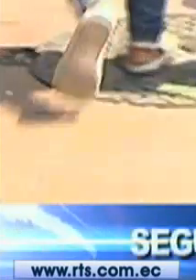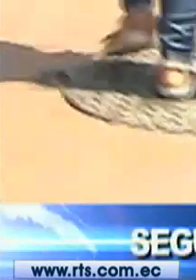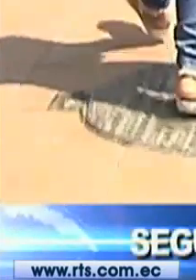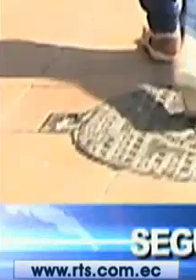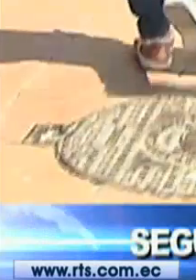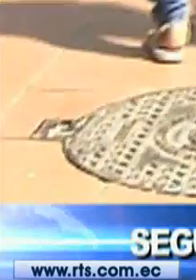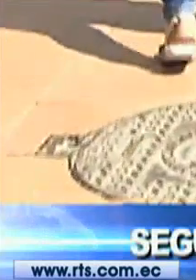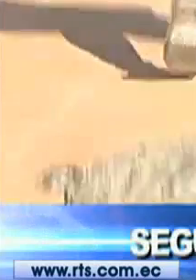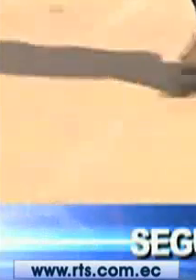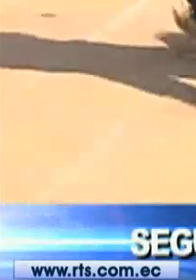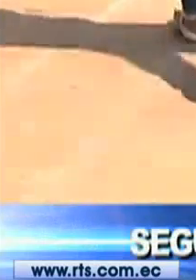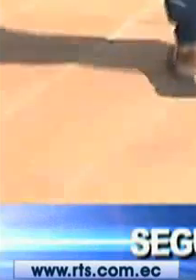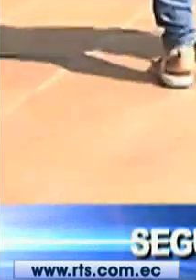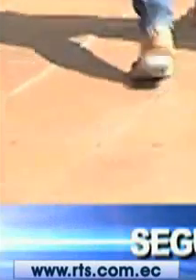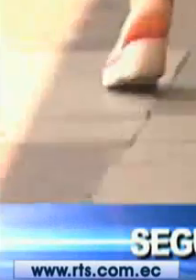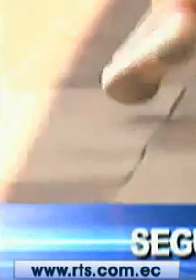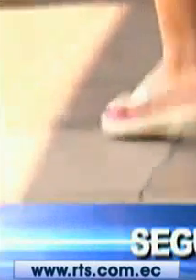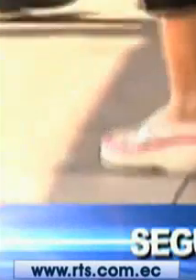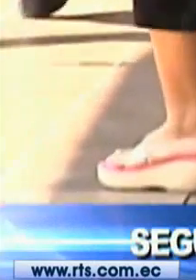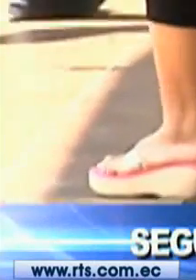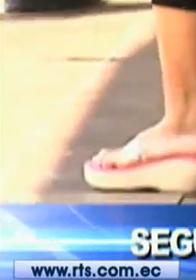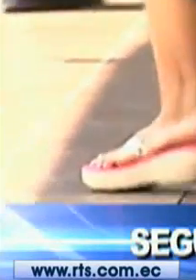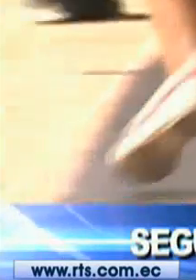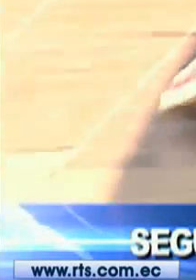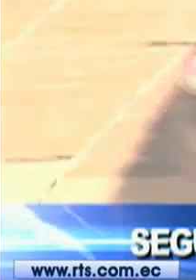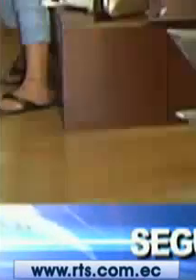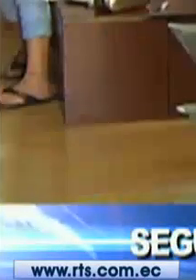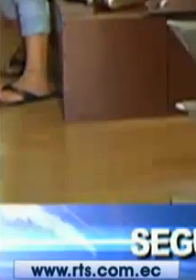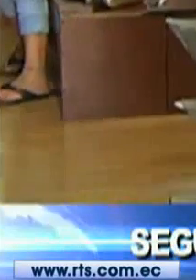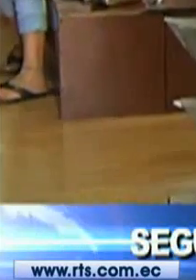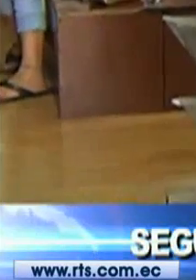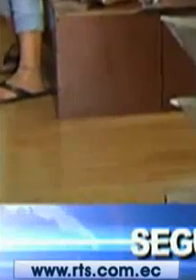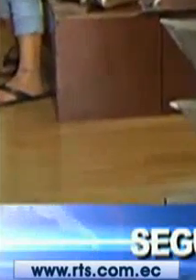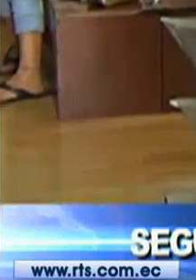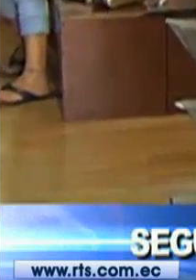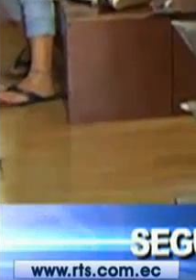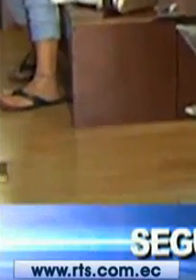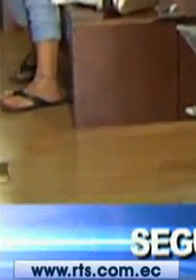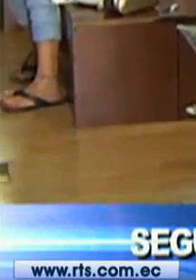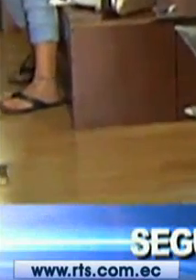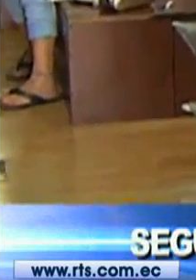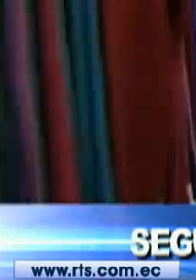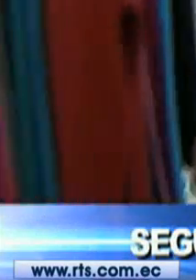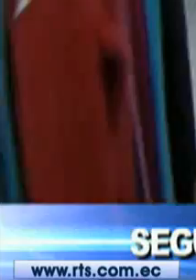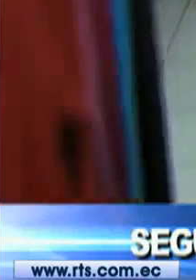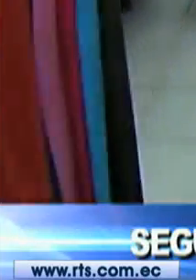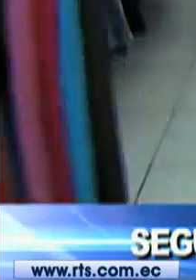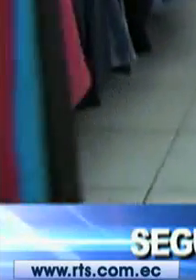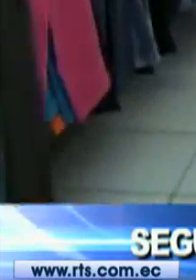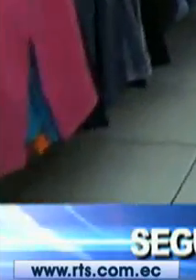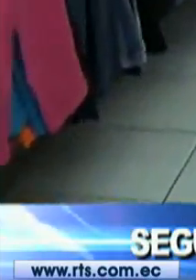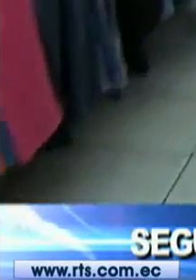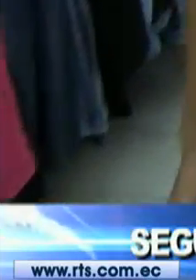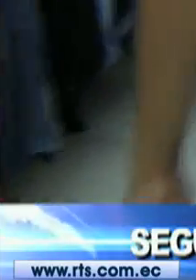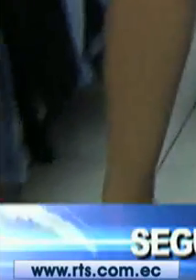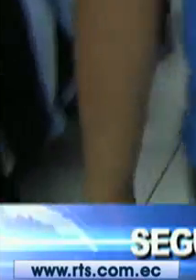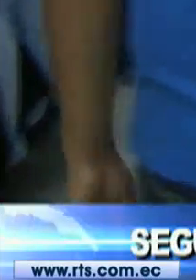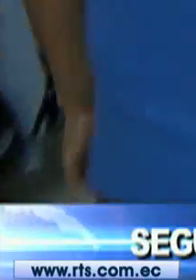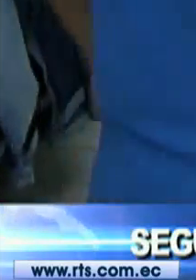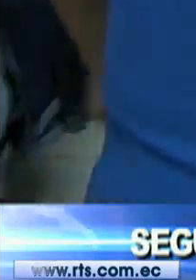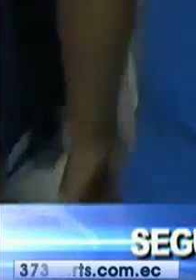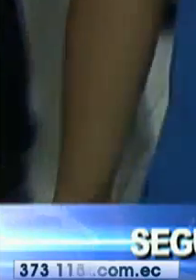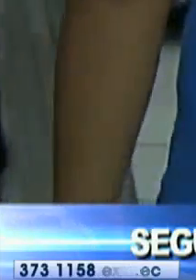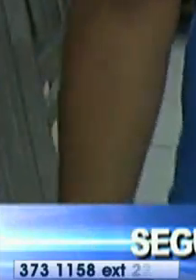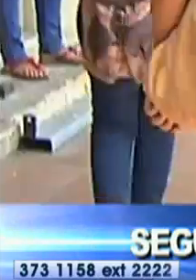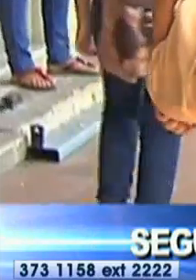Propietarios de los locales comerciales en Guayaquil se alistan para recibir gran cantidad de personas en diciembre, pero